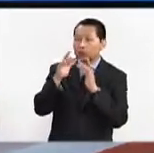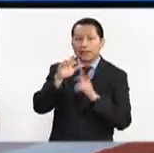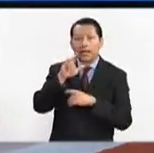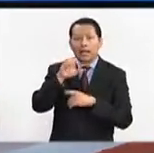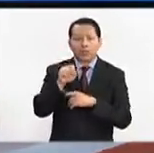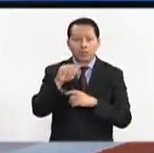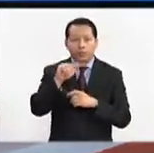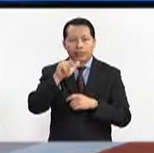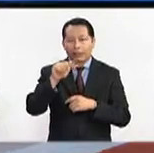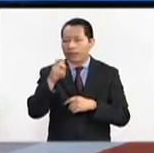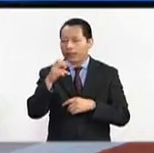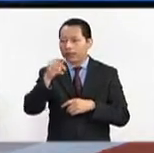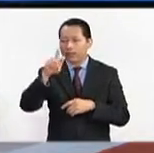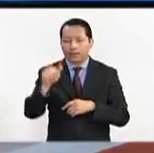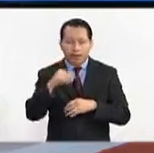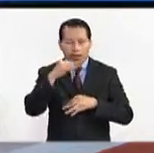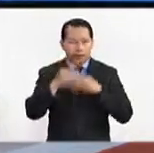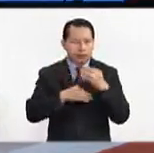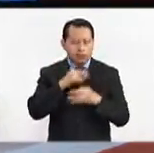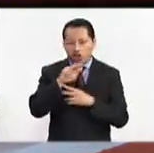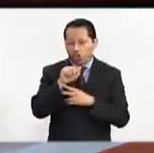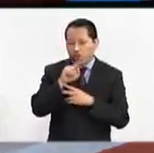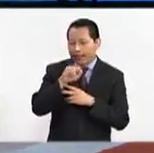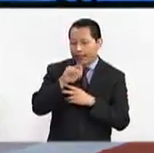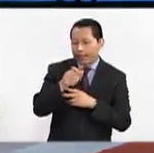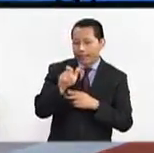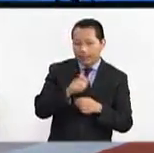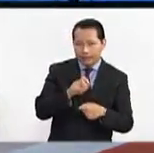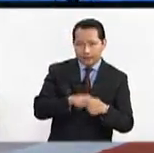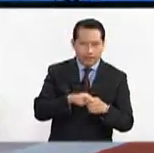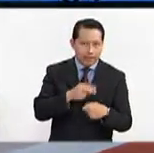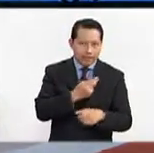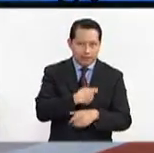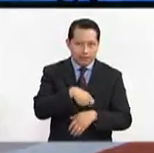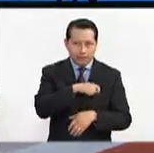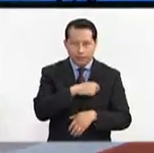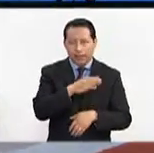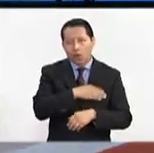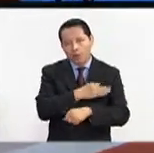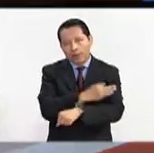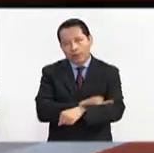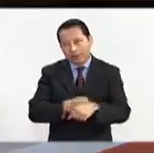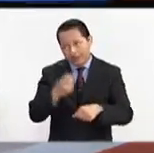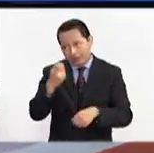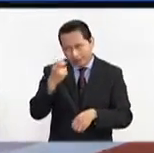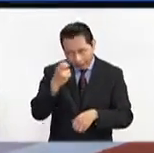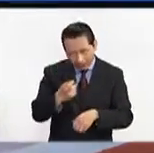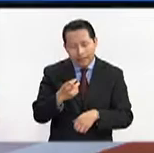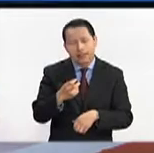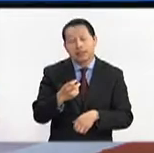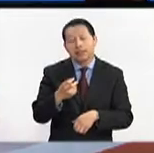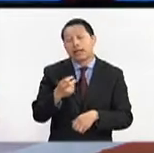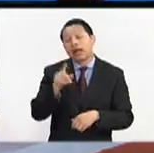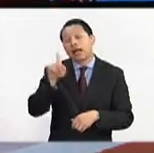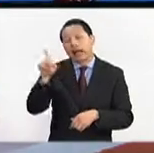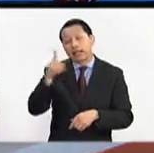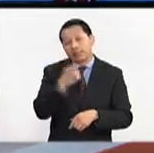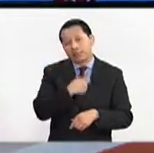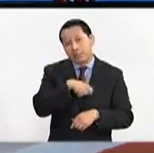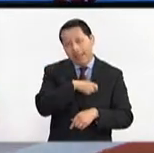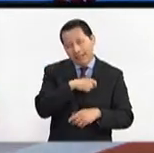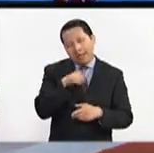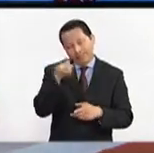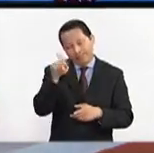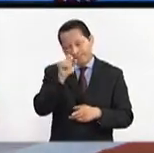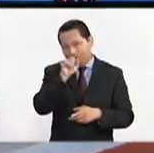Mesa Peraza, él es corresponsal de Notimex en España. Muy buenas tardes, ya en España, buenos días aquí en México. Platícanos cuáles son